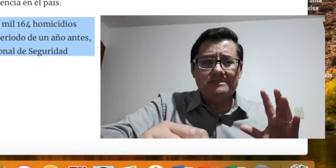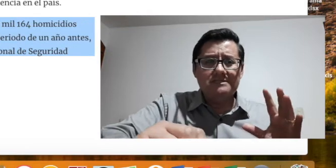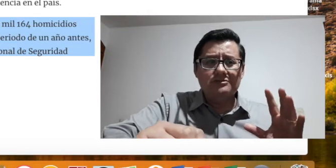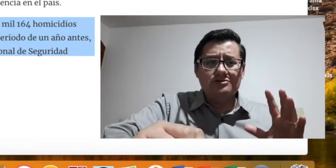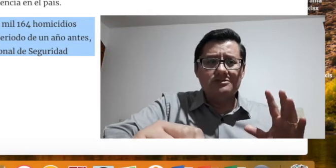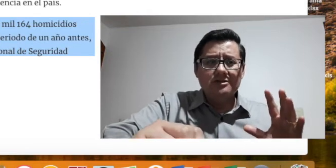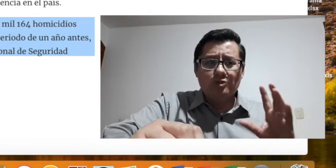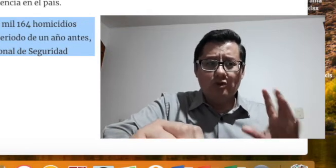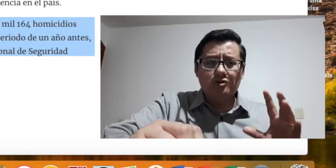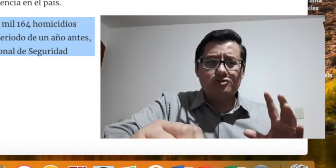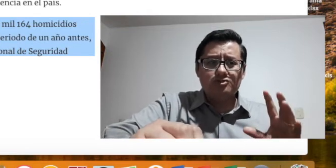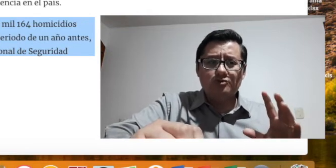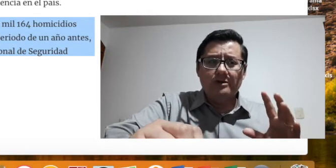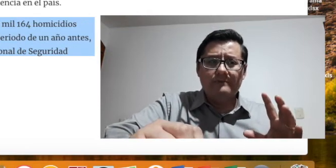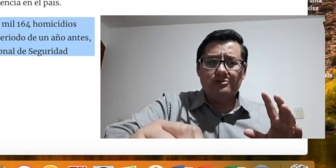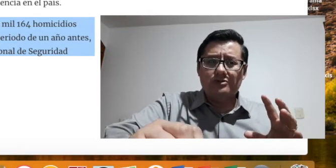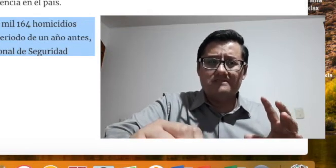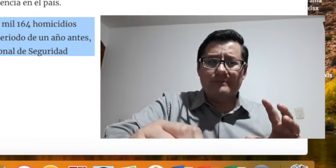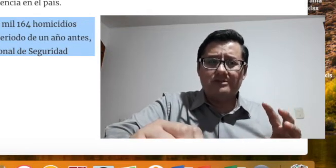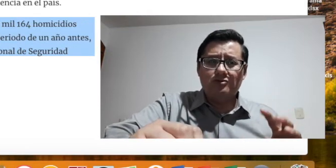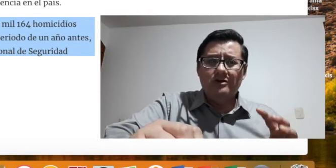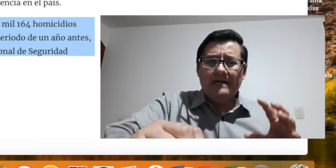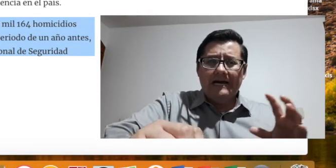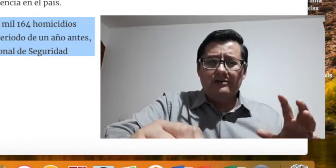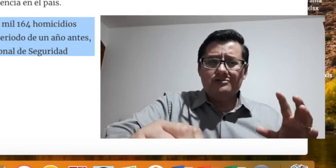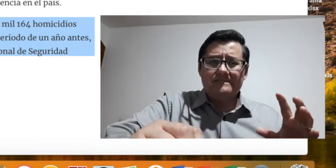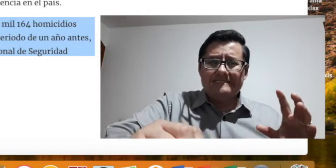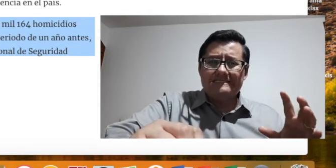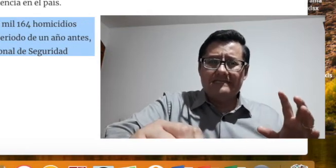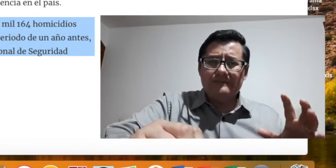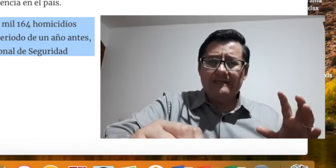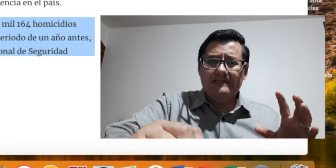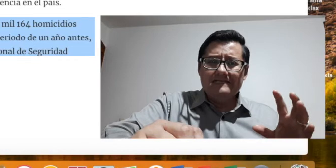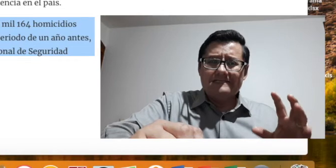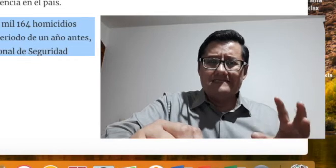17.164 homicidios dolosos, un aumento respecto a los